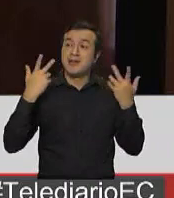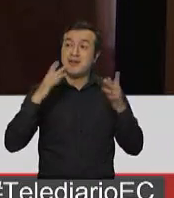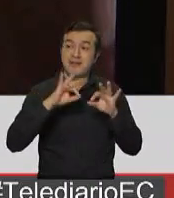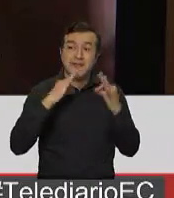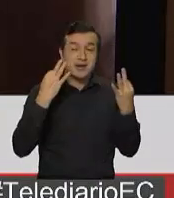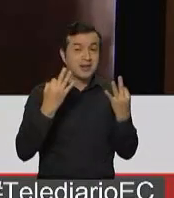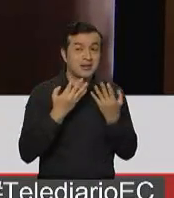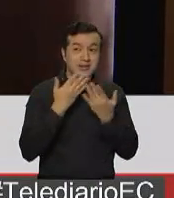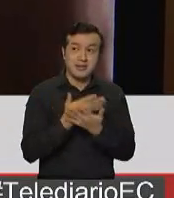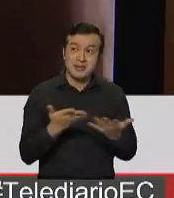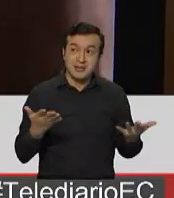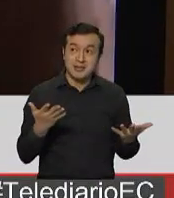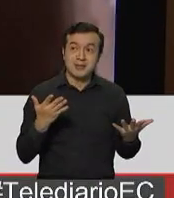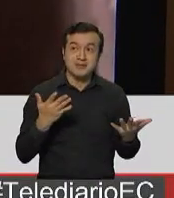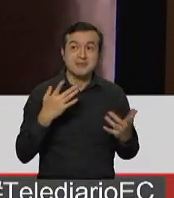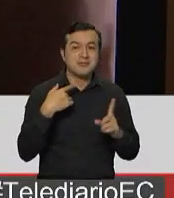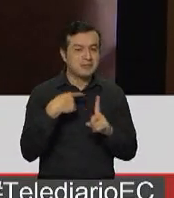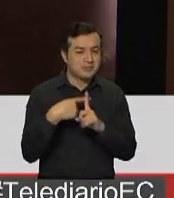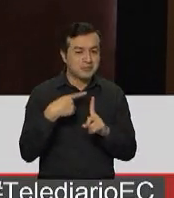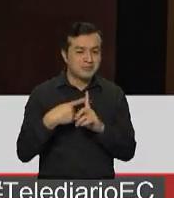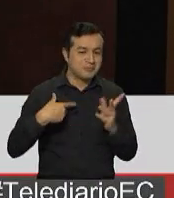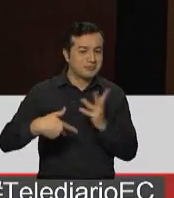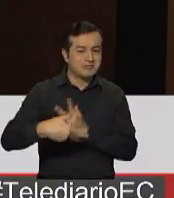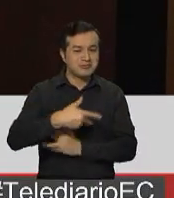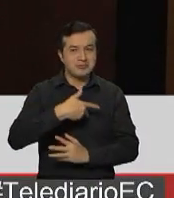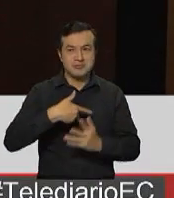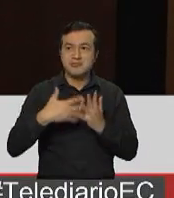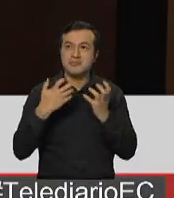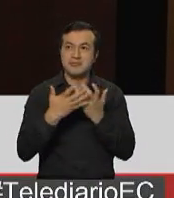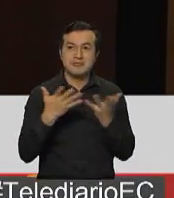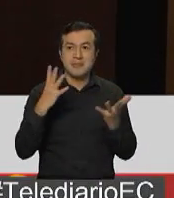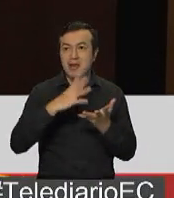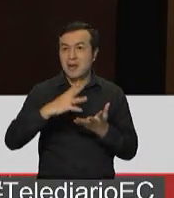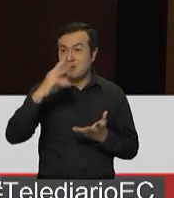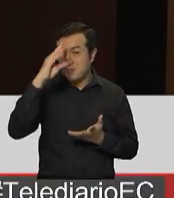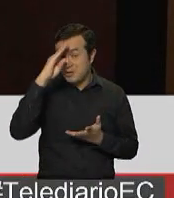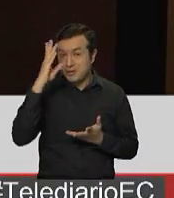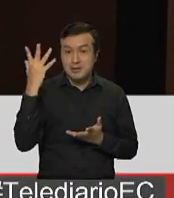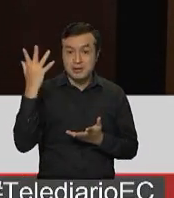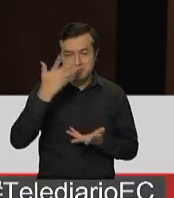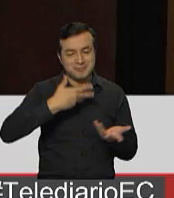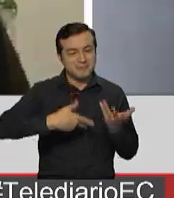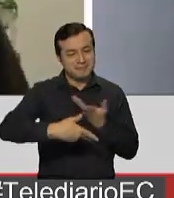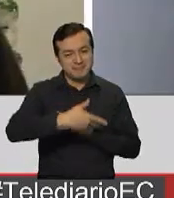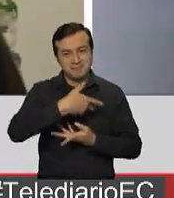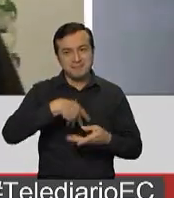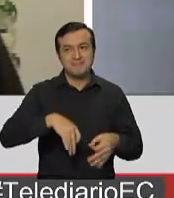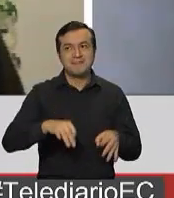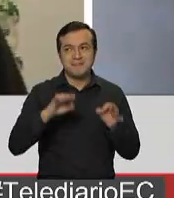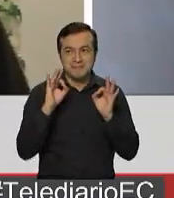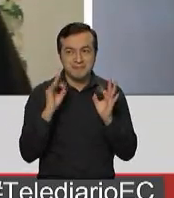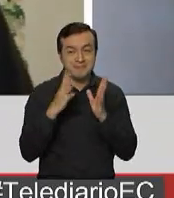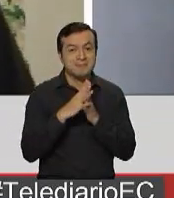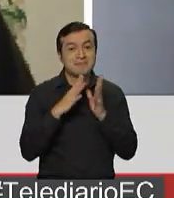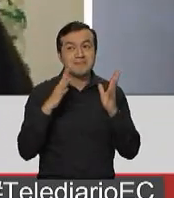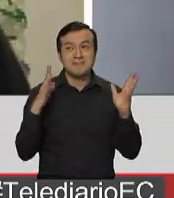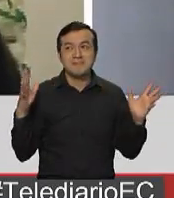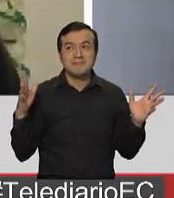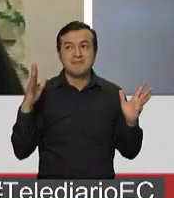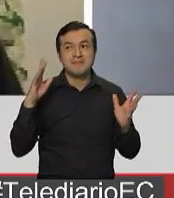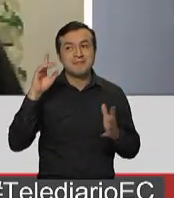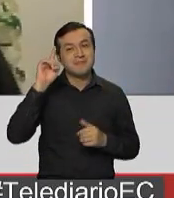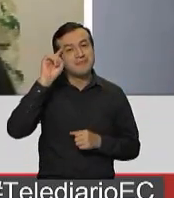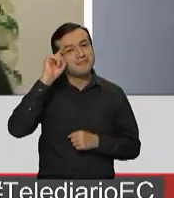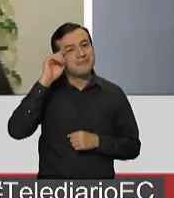familia, por los buenos momentos y por lo que se espera aprender y compartir. Esto es un recuerdo